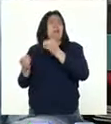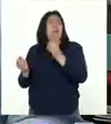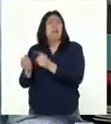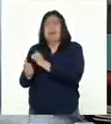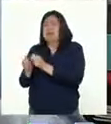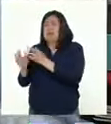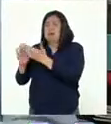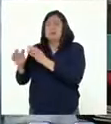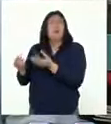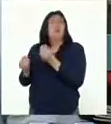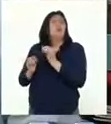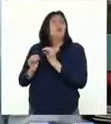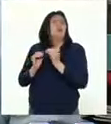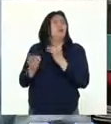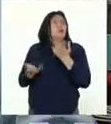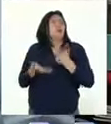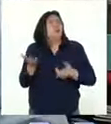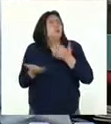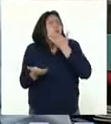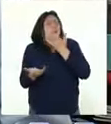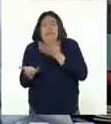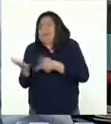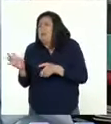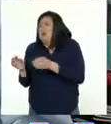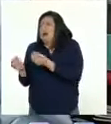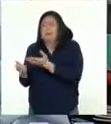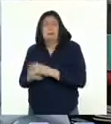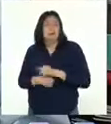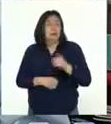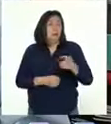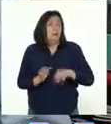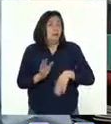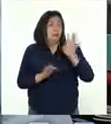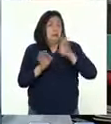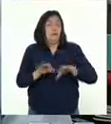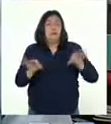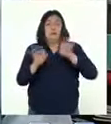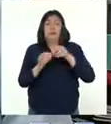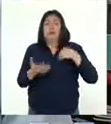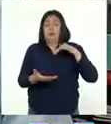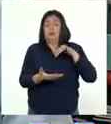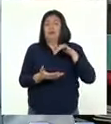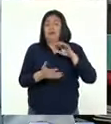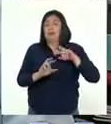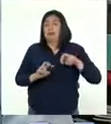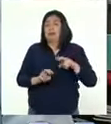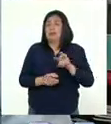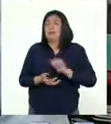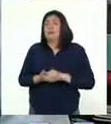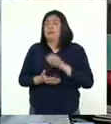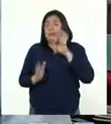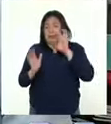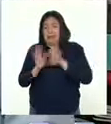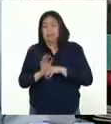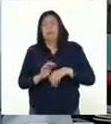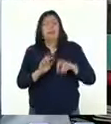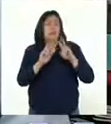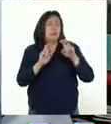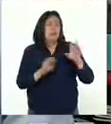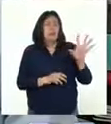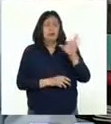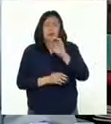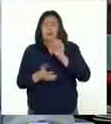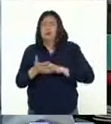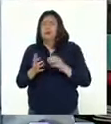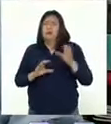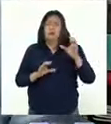resolvimos, qué haríamos en un caso de un desastre. Pero lo más importante es que estudiemos. Por ejemplo, podemos estudiar todos